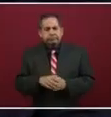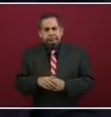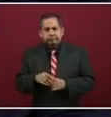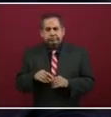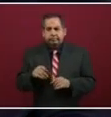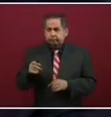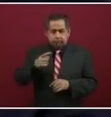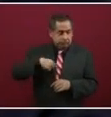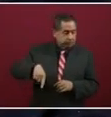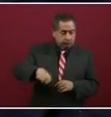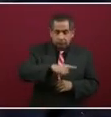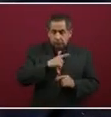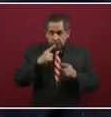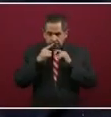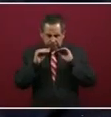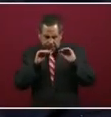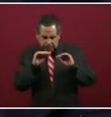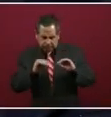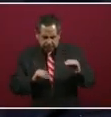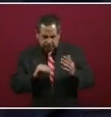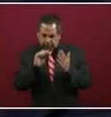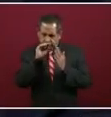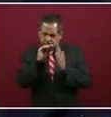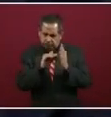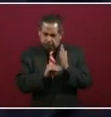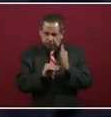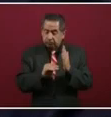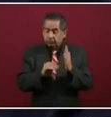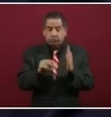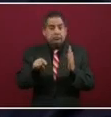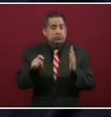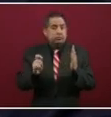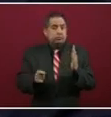elaborar con carácter